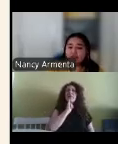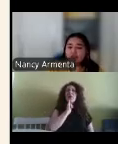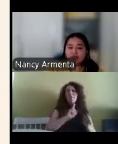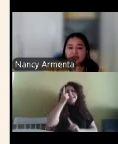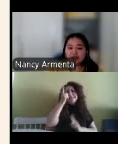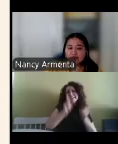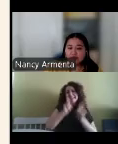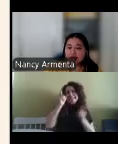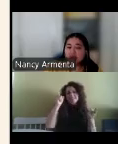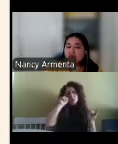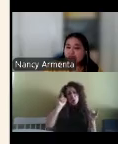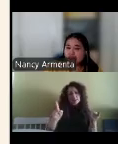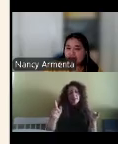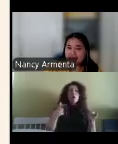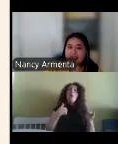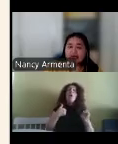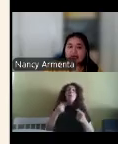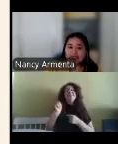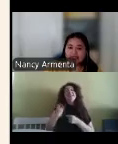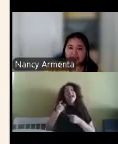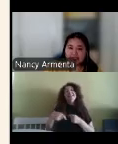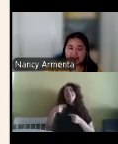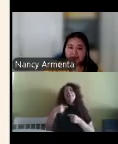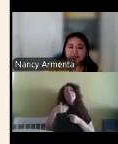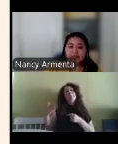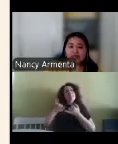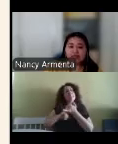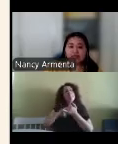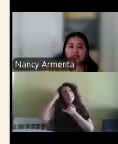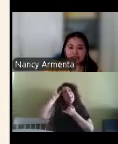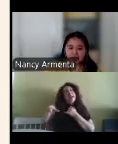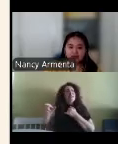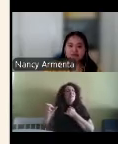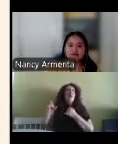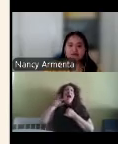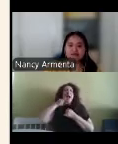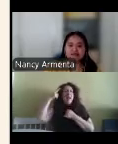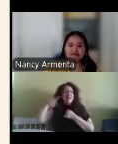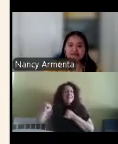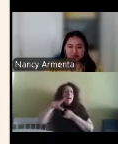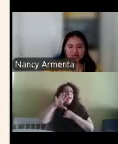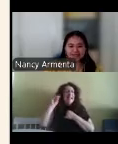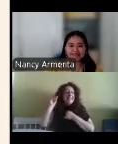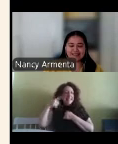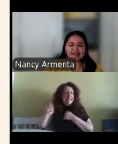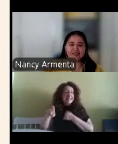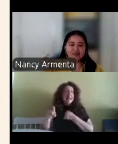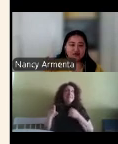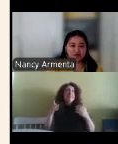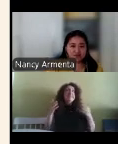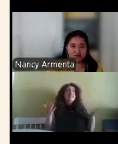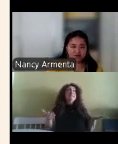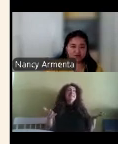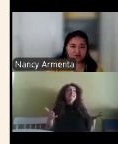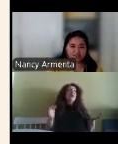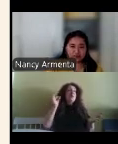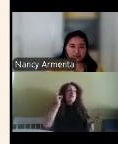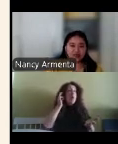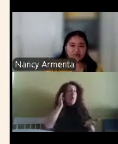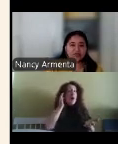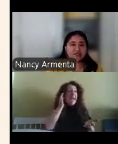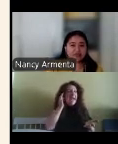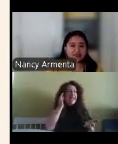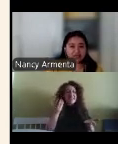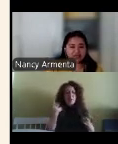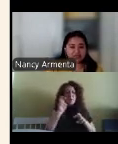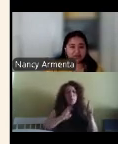Normalmente me acompaña mi marido, que es el que sí habla y sí entiende. Y claro, las mujeres están resolviendo o están